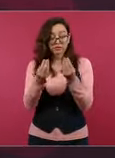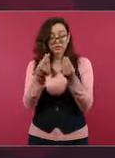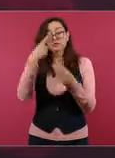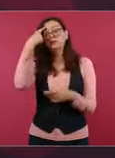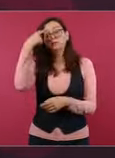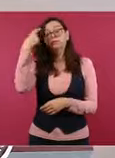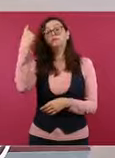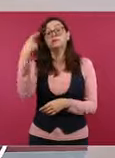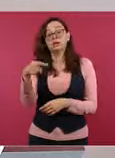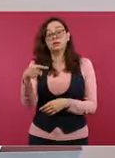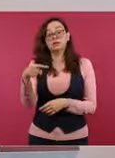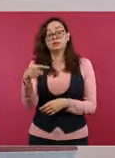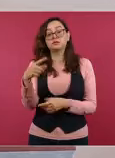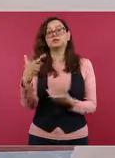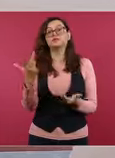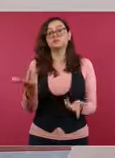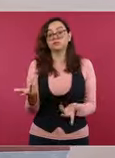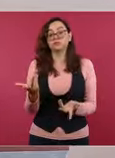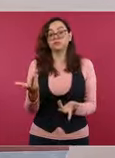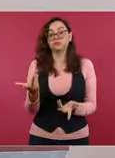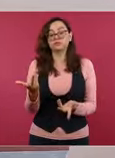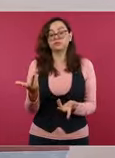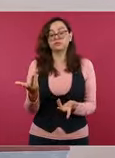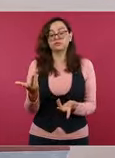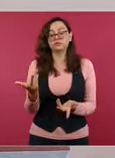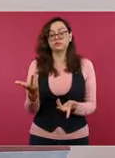a que en vez de hacer